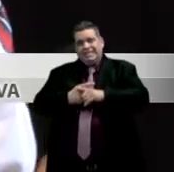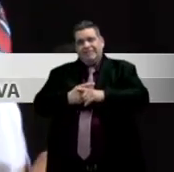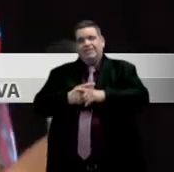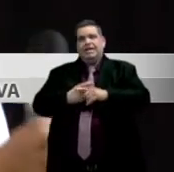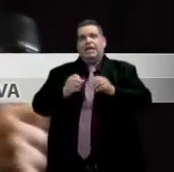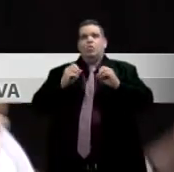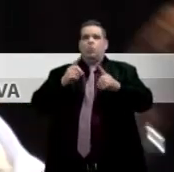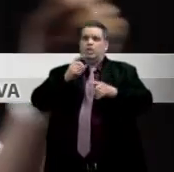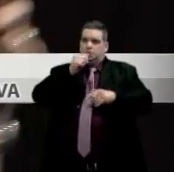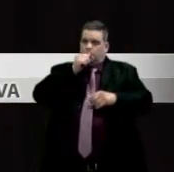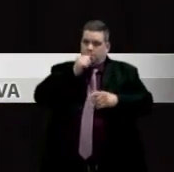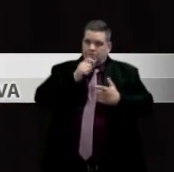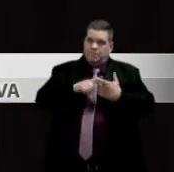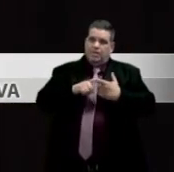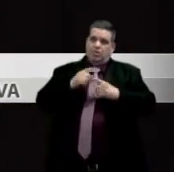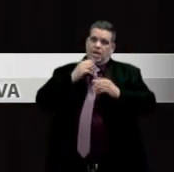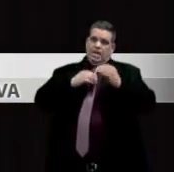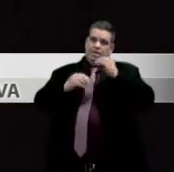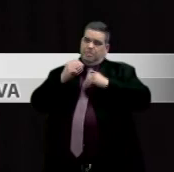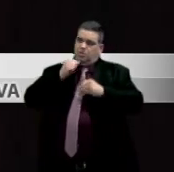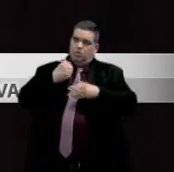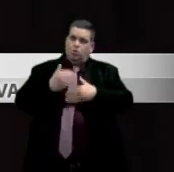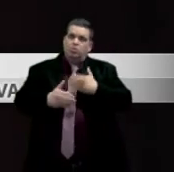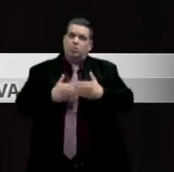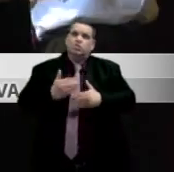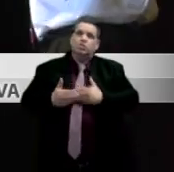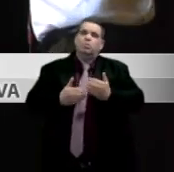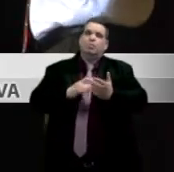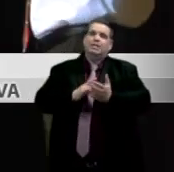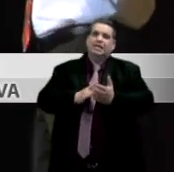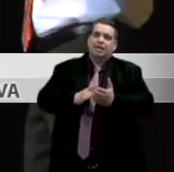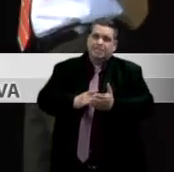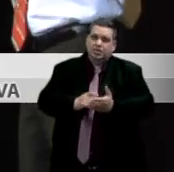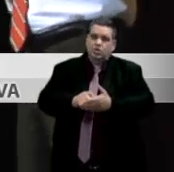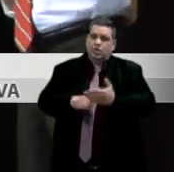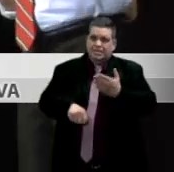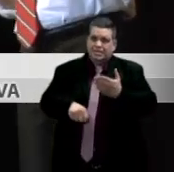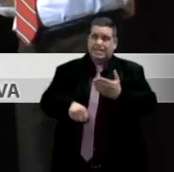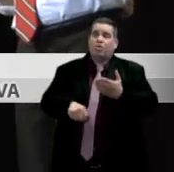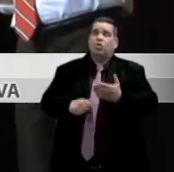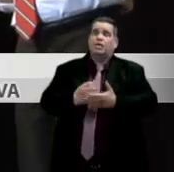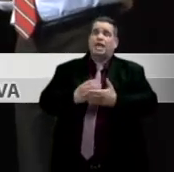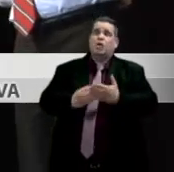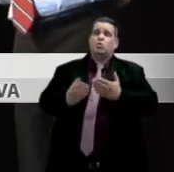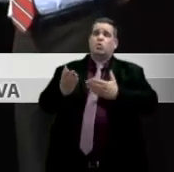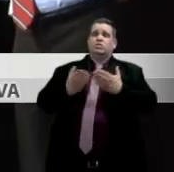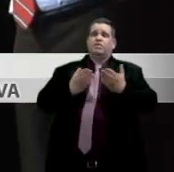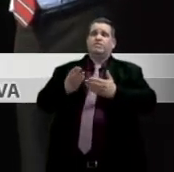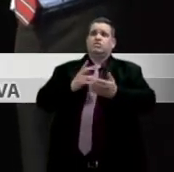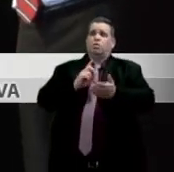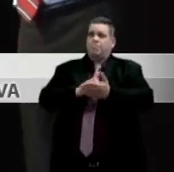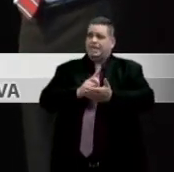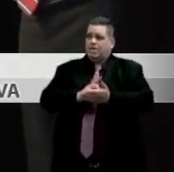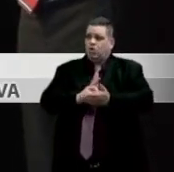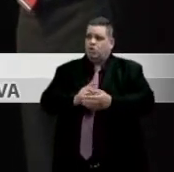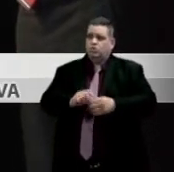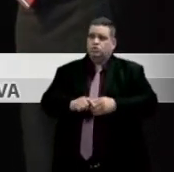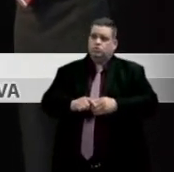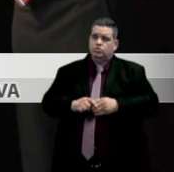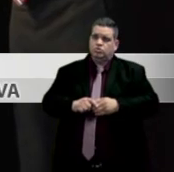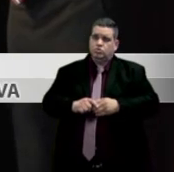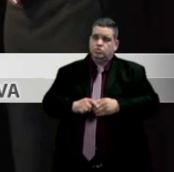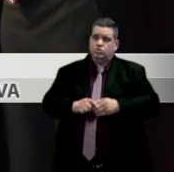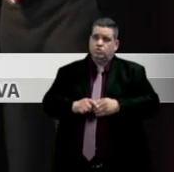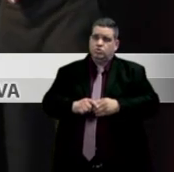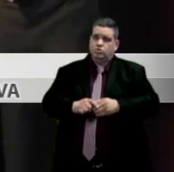la educación privada, alimentos no procesados, medicamentos recetados y algunos servicios médicos. El que